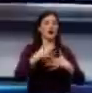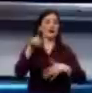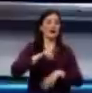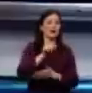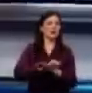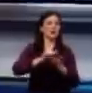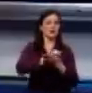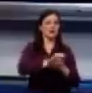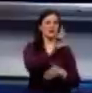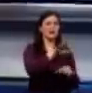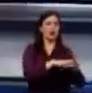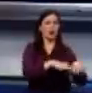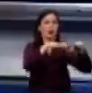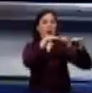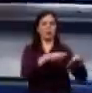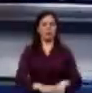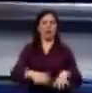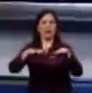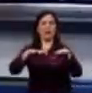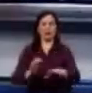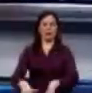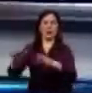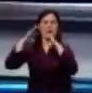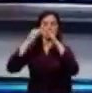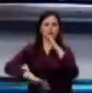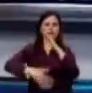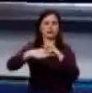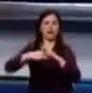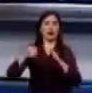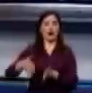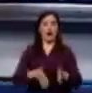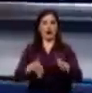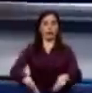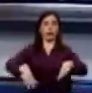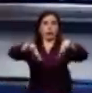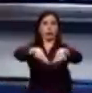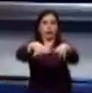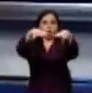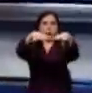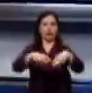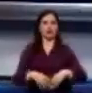capital Azuaya. Algunas casas y varias vías quedaron anegadas. Las autoridades están evaluando los daños.